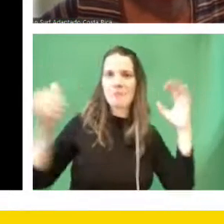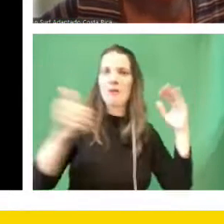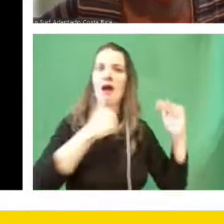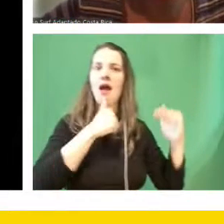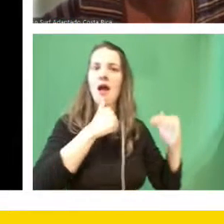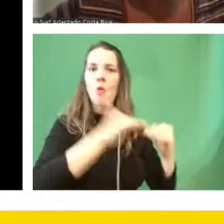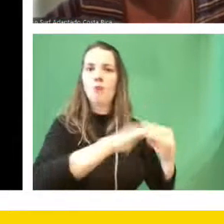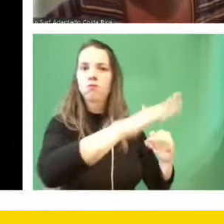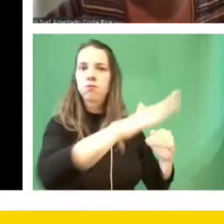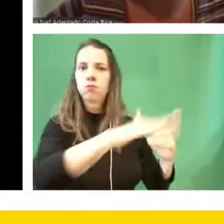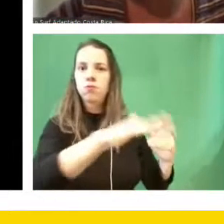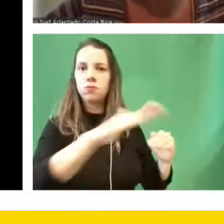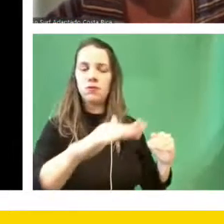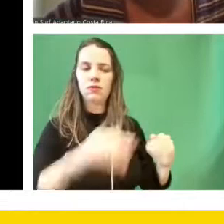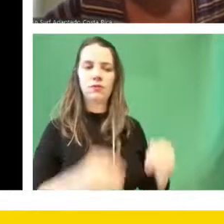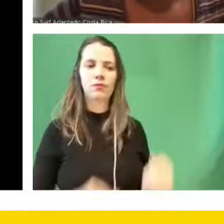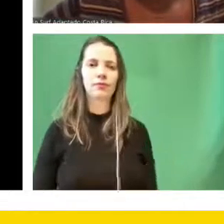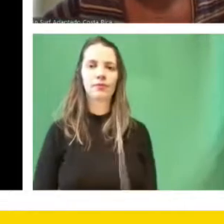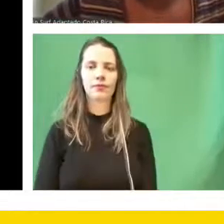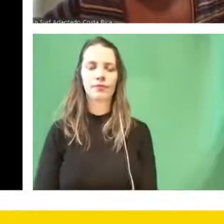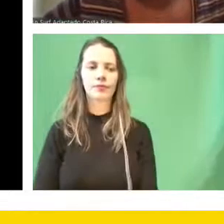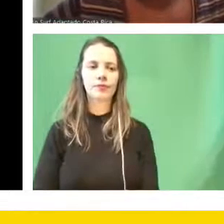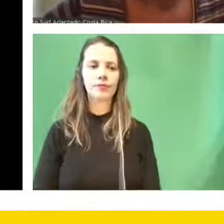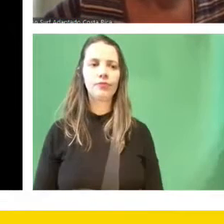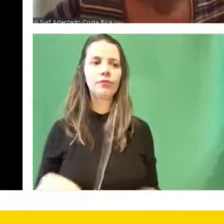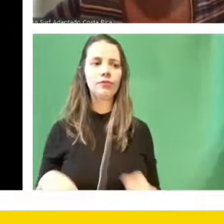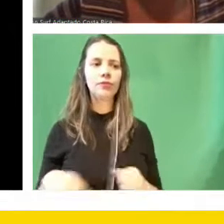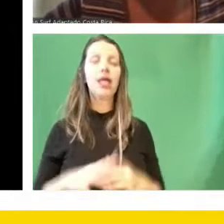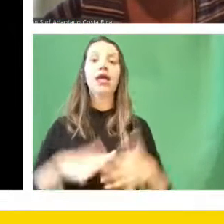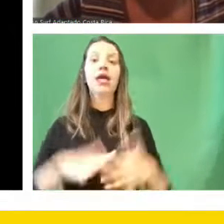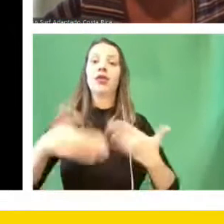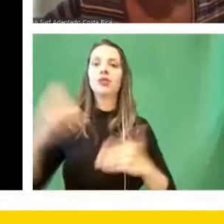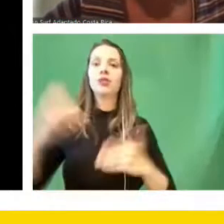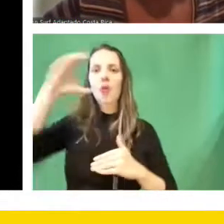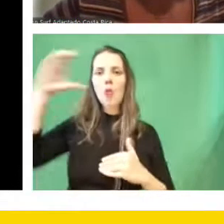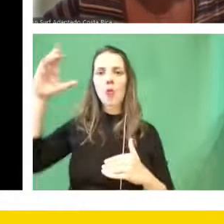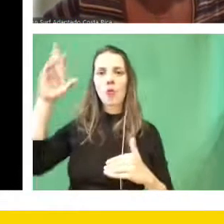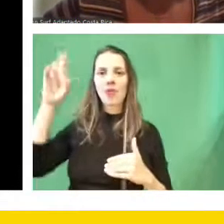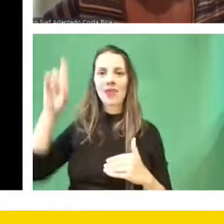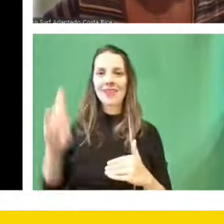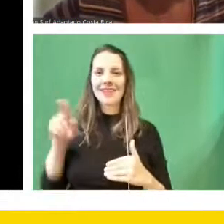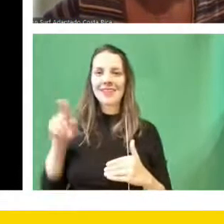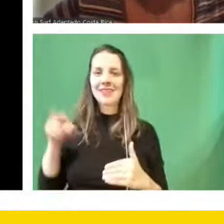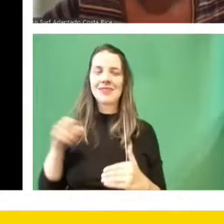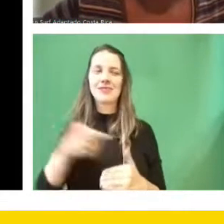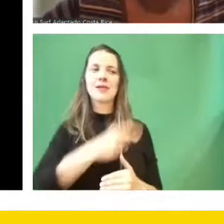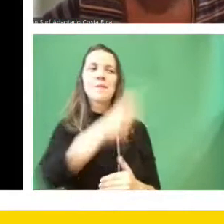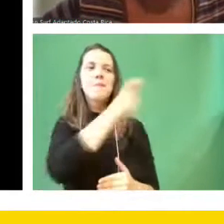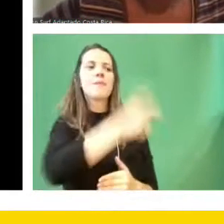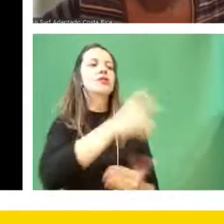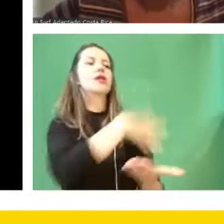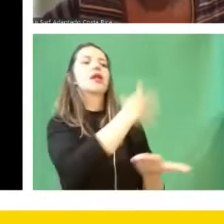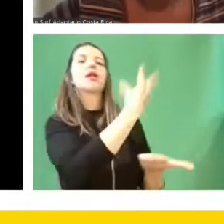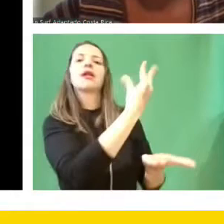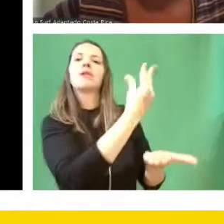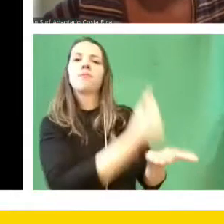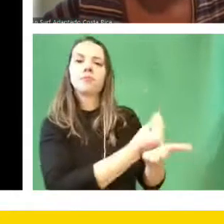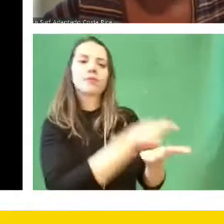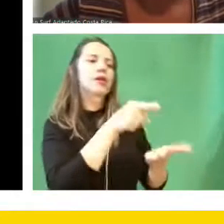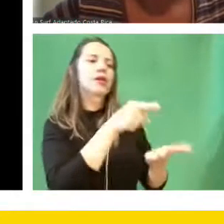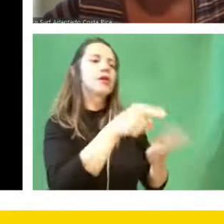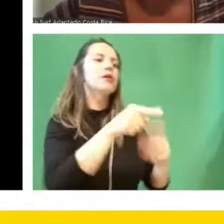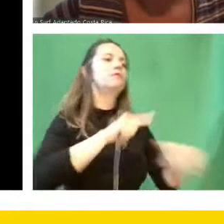Accesible, con las playas que va abriendo, siempre busca una persona que sea como esa administradora, porque hemos visto